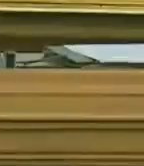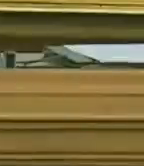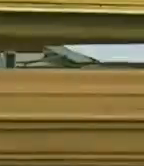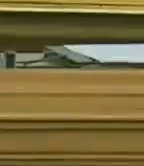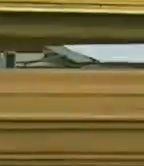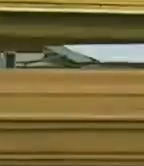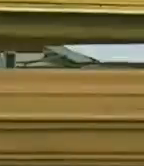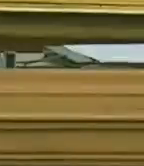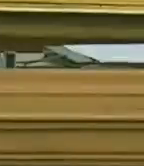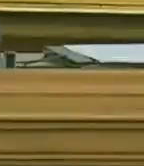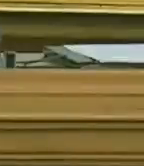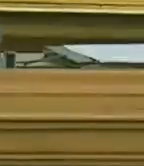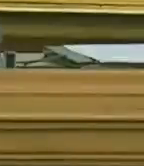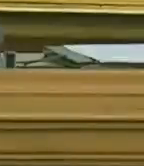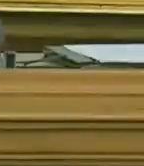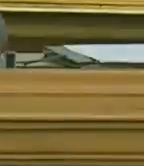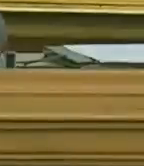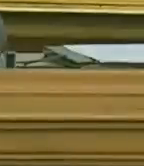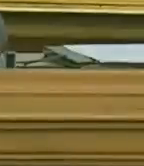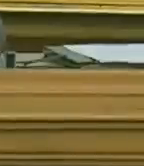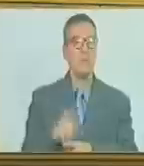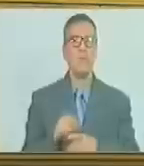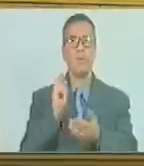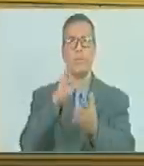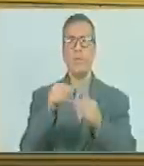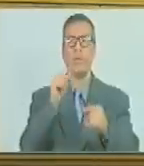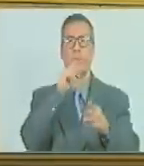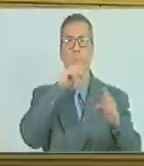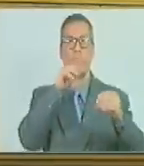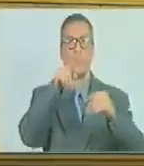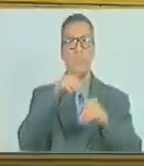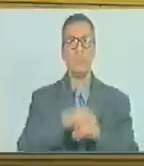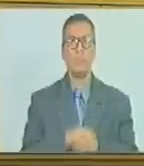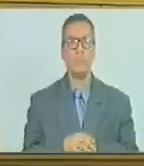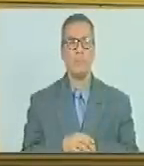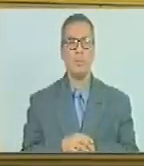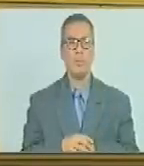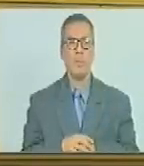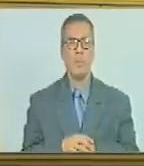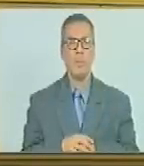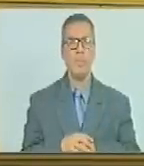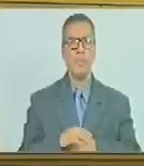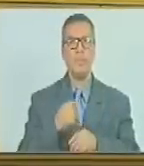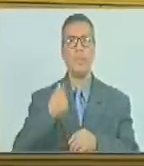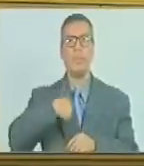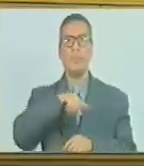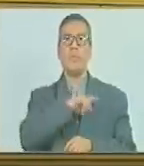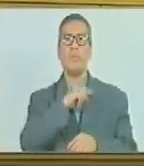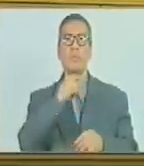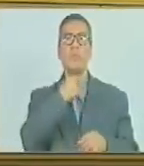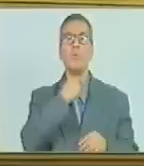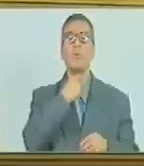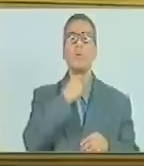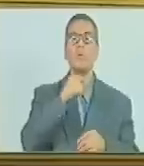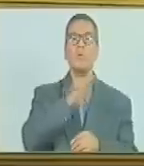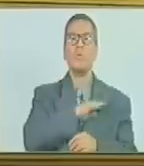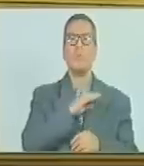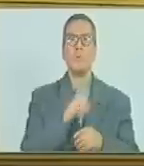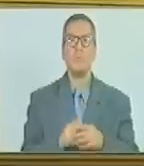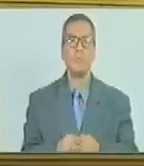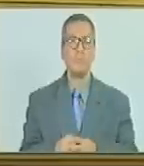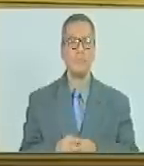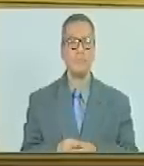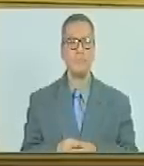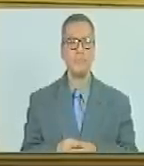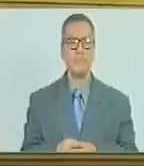Muchas gracias, diputadas y diputados, por sus intervenciones. A quienes nos gusta cultivar